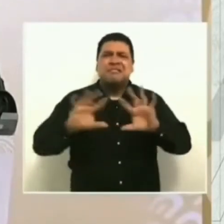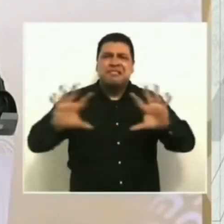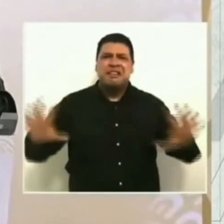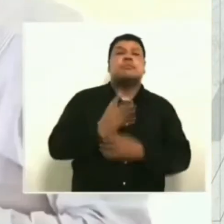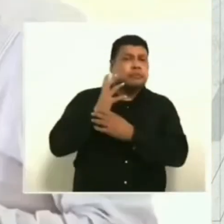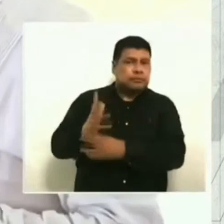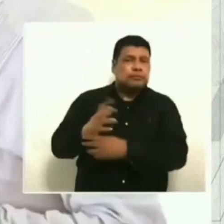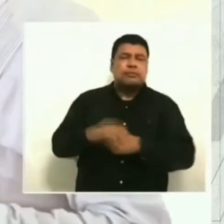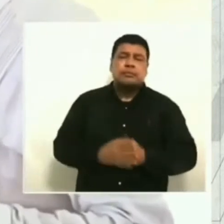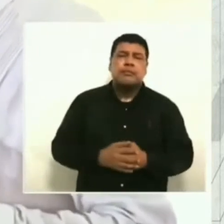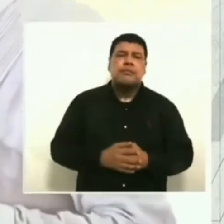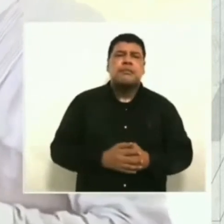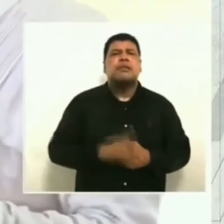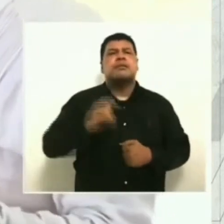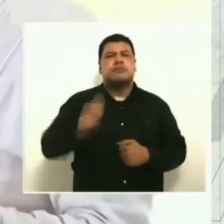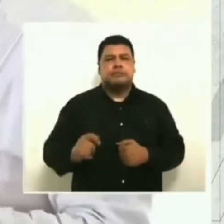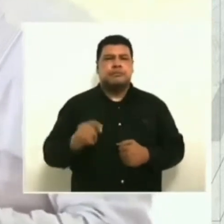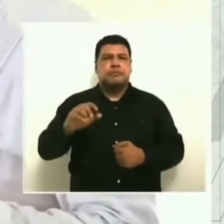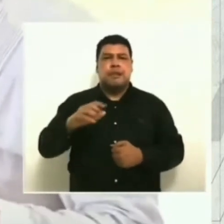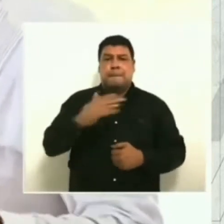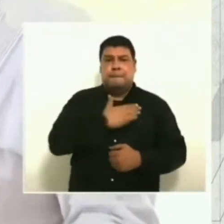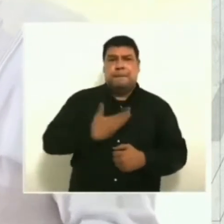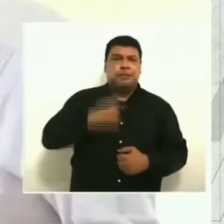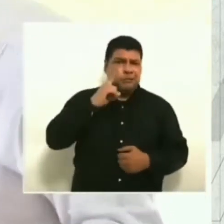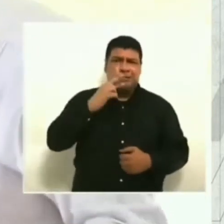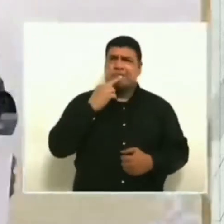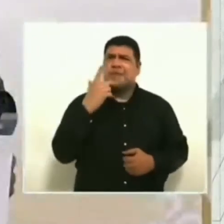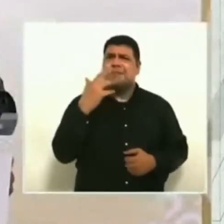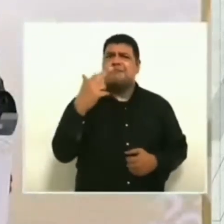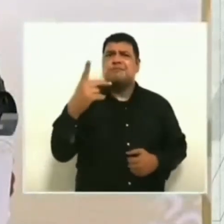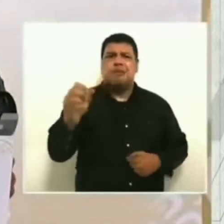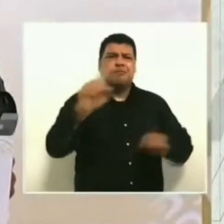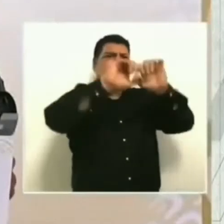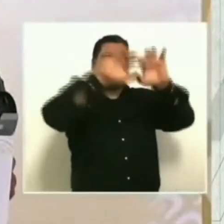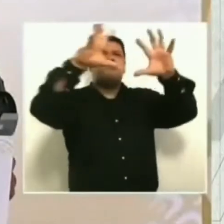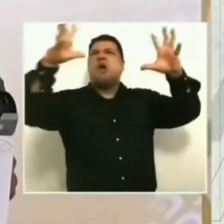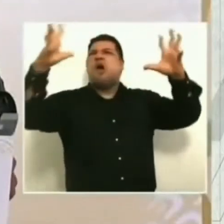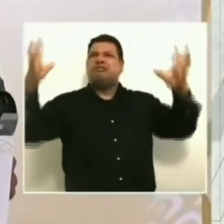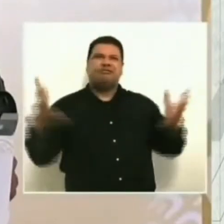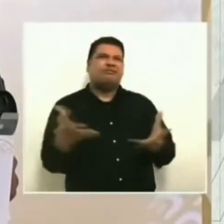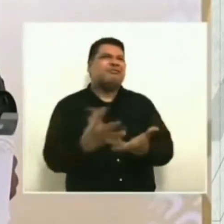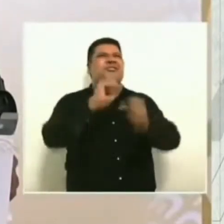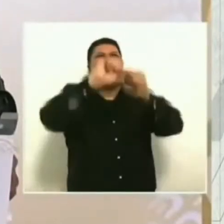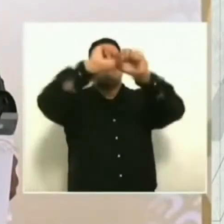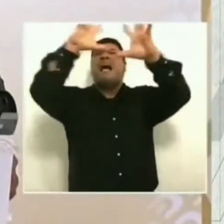dicen en mi pueblo, va a ser la mejor presidenta del mundo mundial.